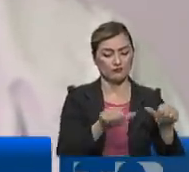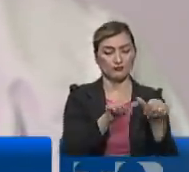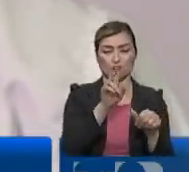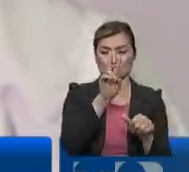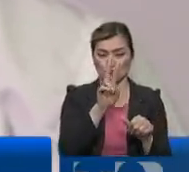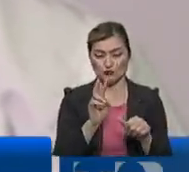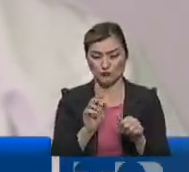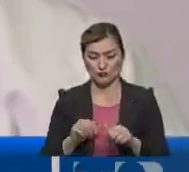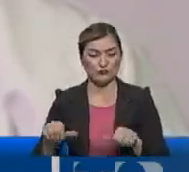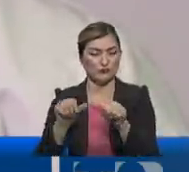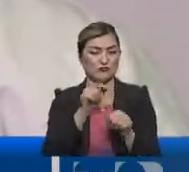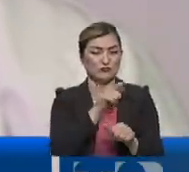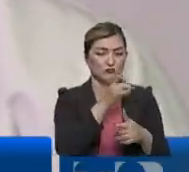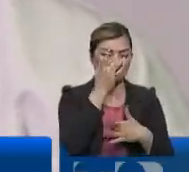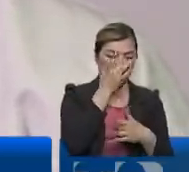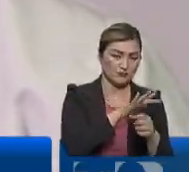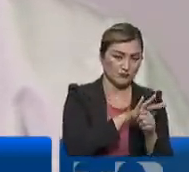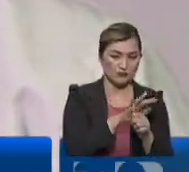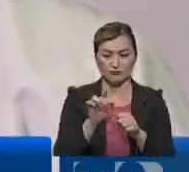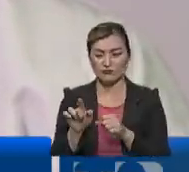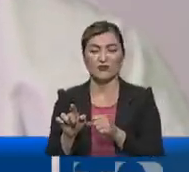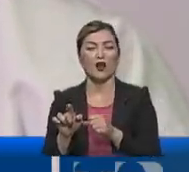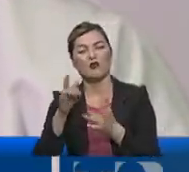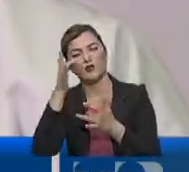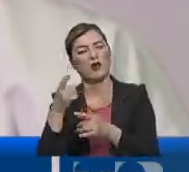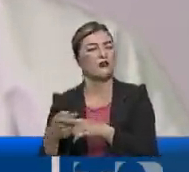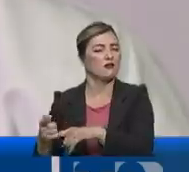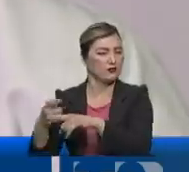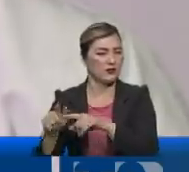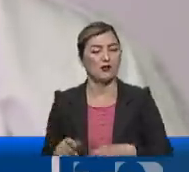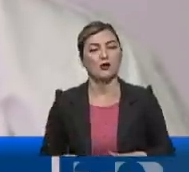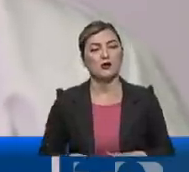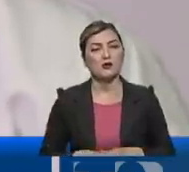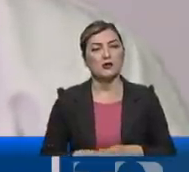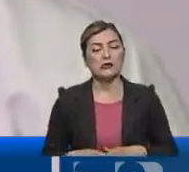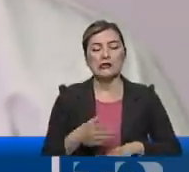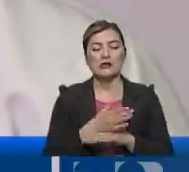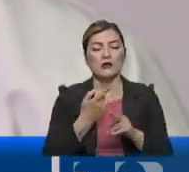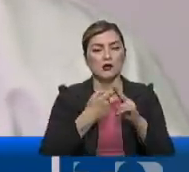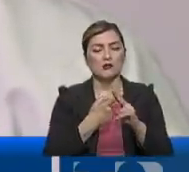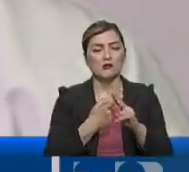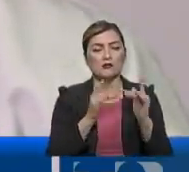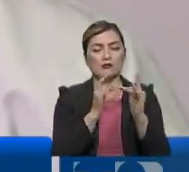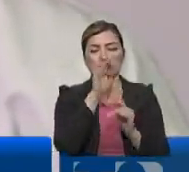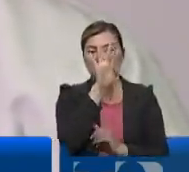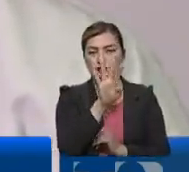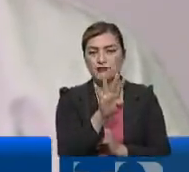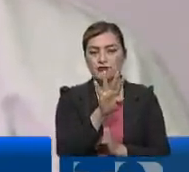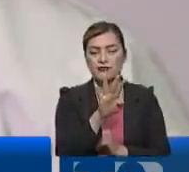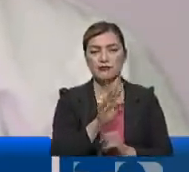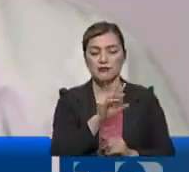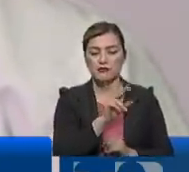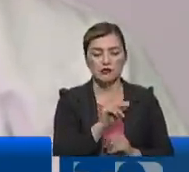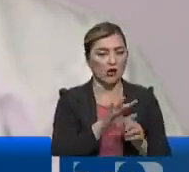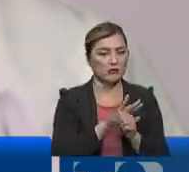intensiva, unas para pacientes COVID, otras para pacientes no COVID. En un inicio teníamos 4 camas destinadas para pacientes no COVID